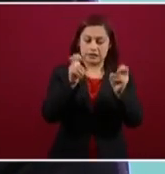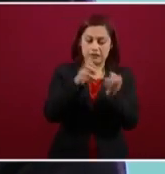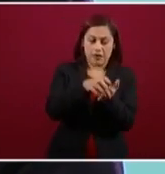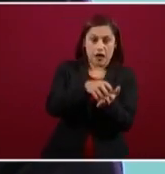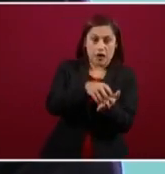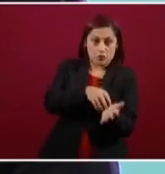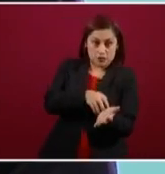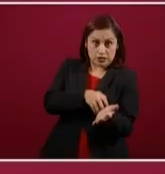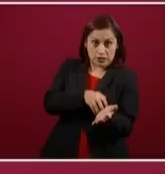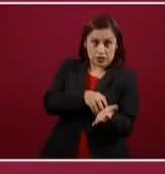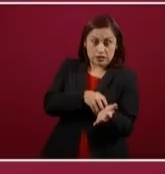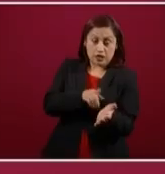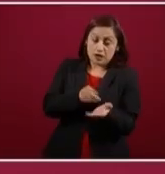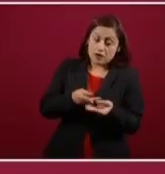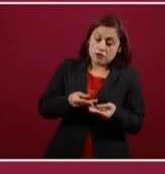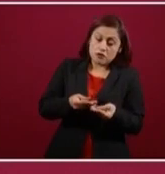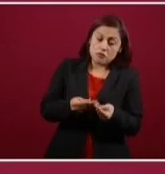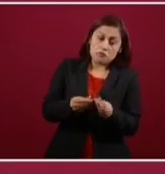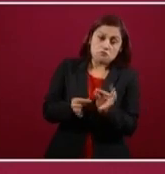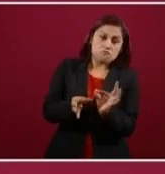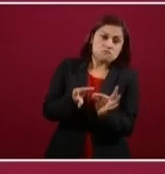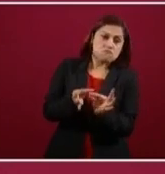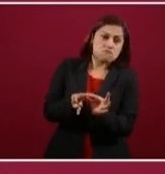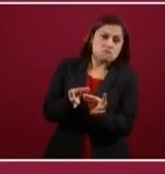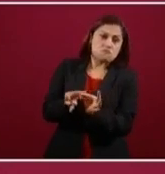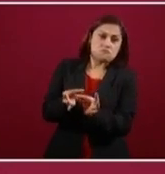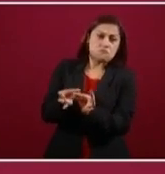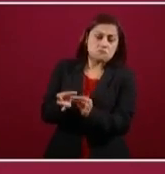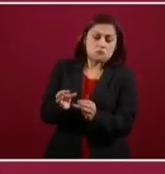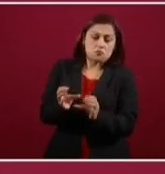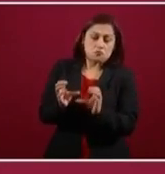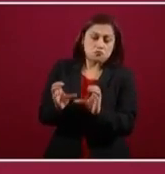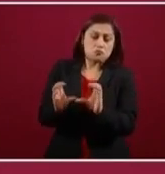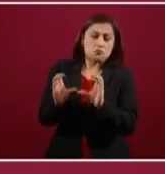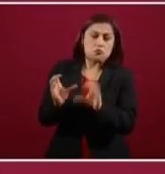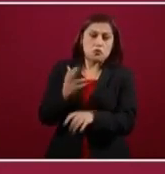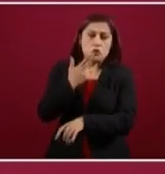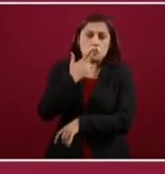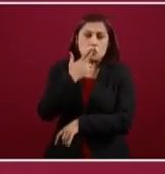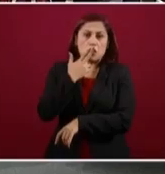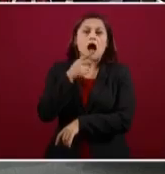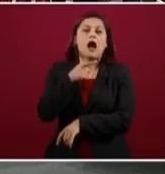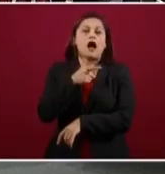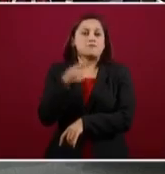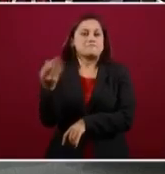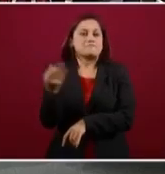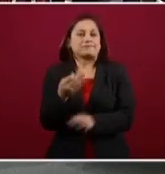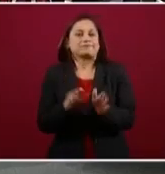gastando bien, se puede crecer.